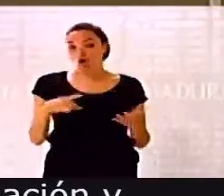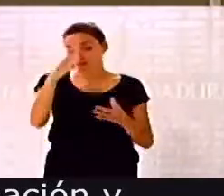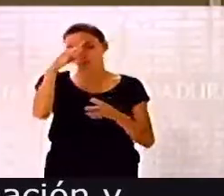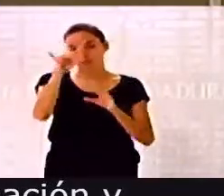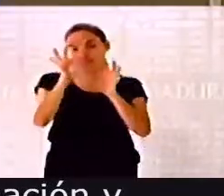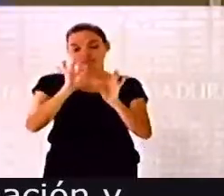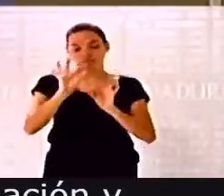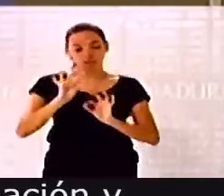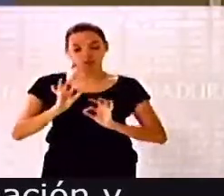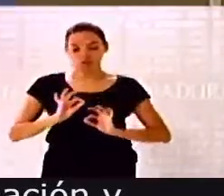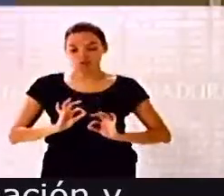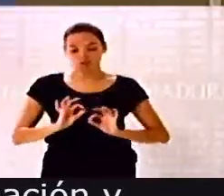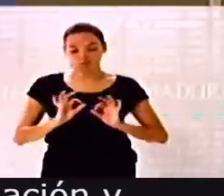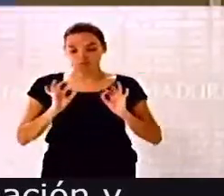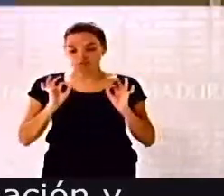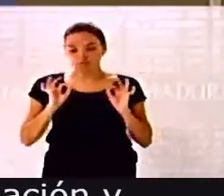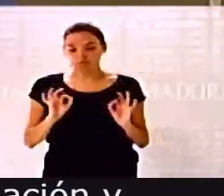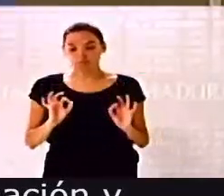decisiones